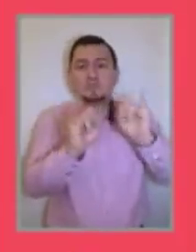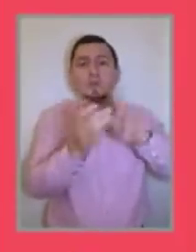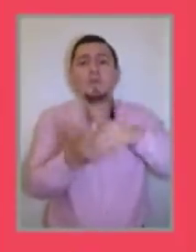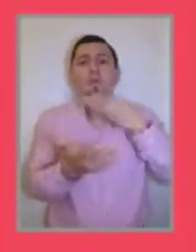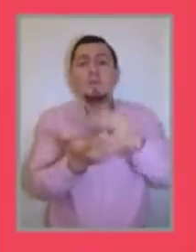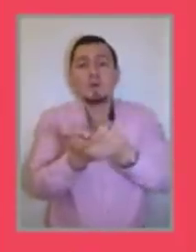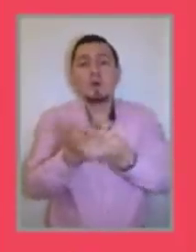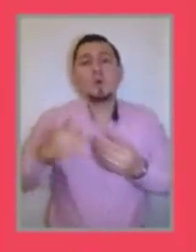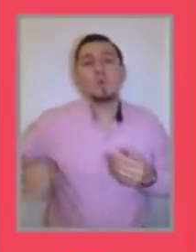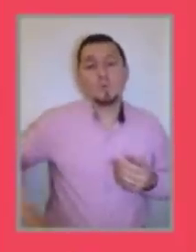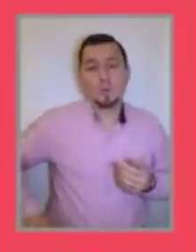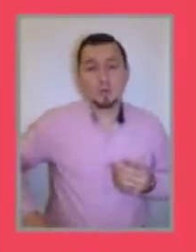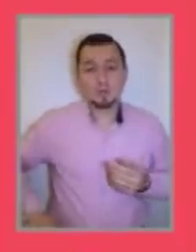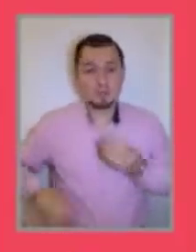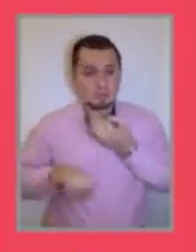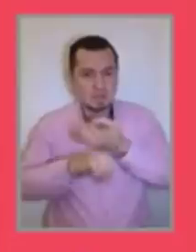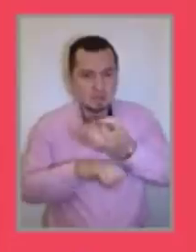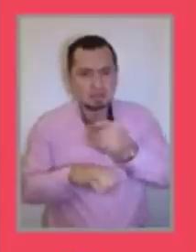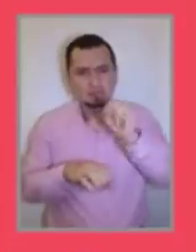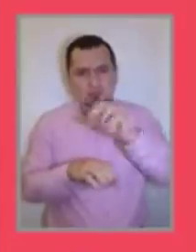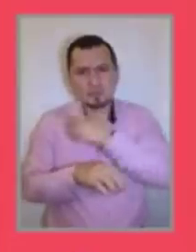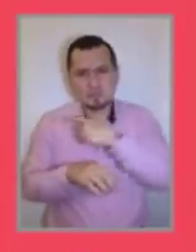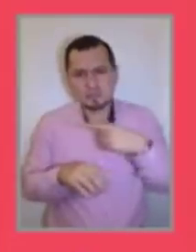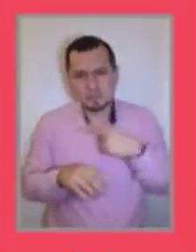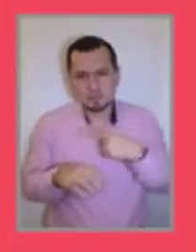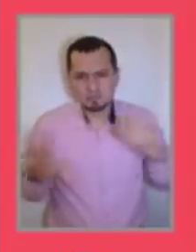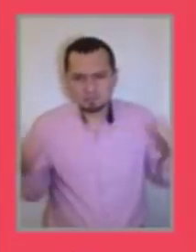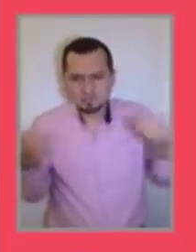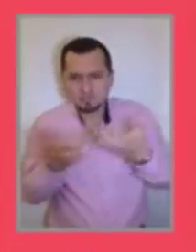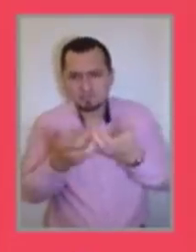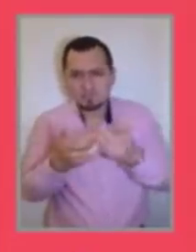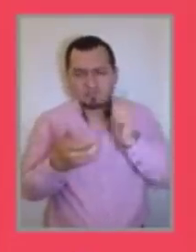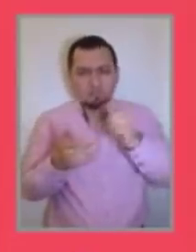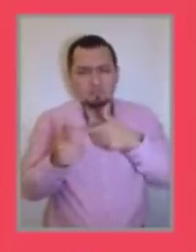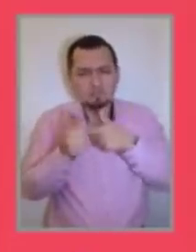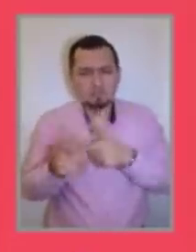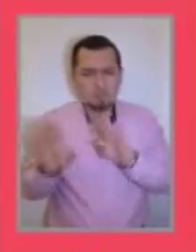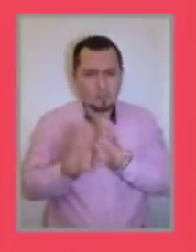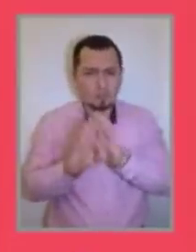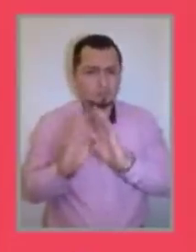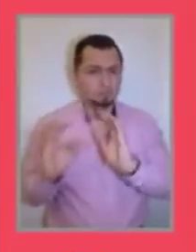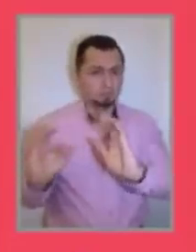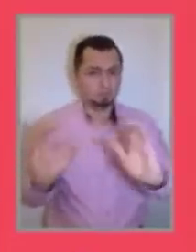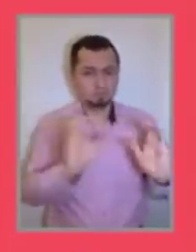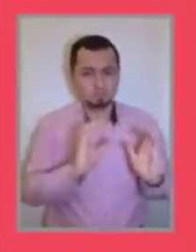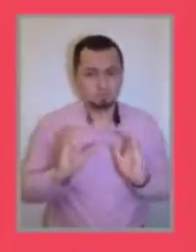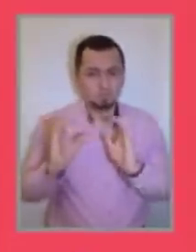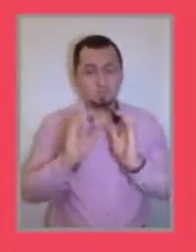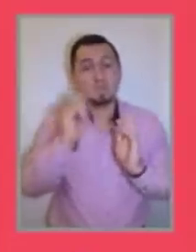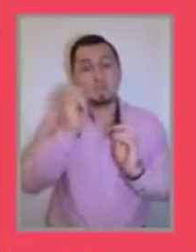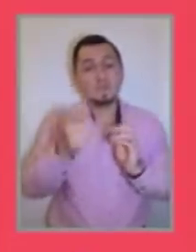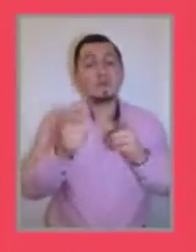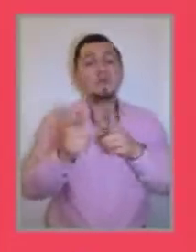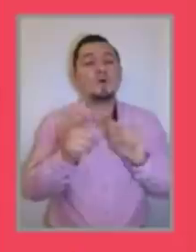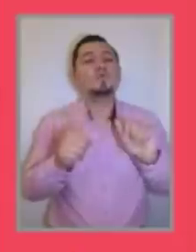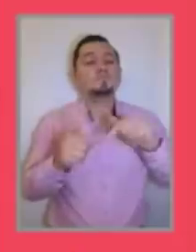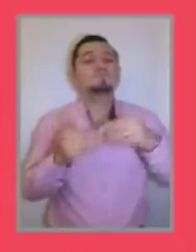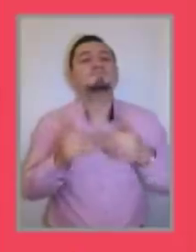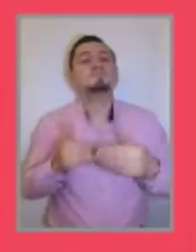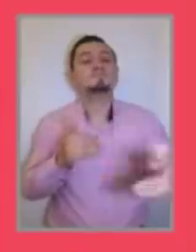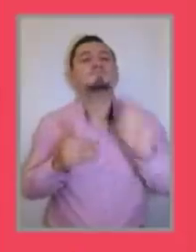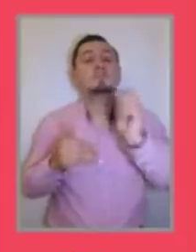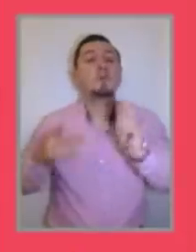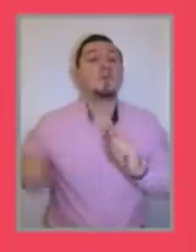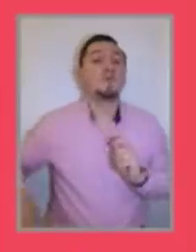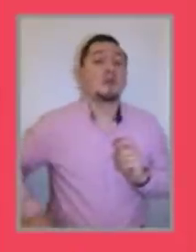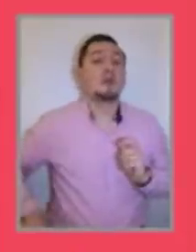hace el gobierno del estado para que tengan etapas con estas características y, por supuesto, las que directamente dependen del gobierno del